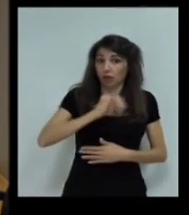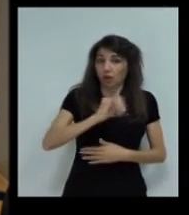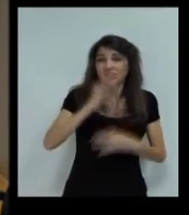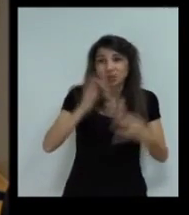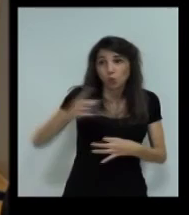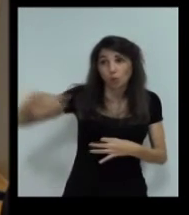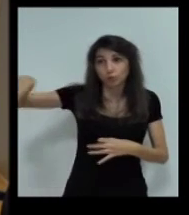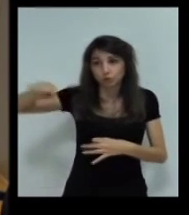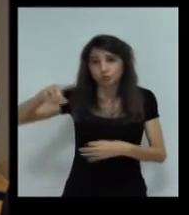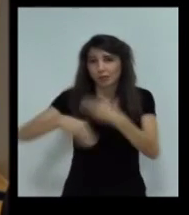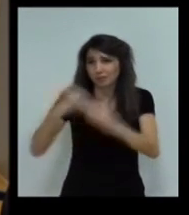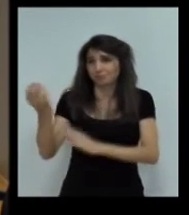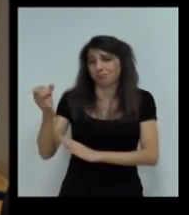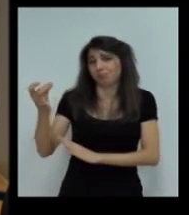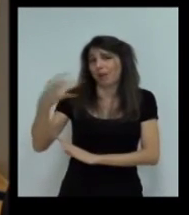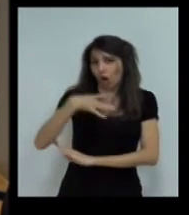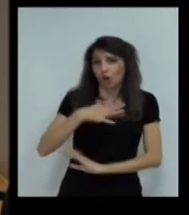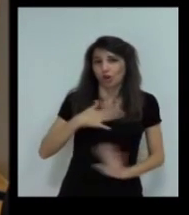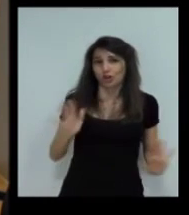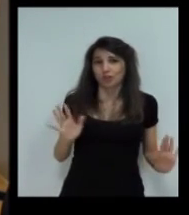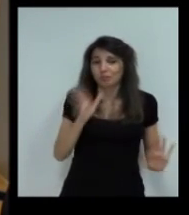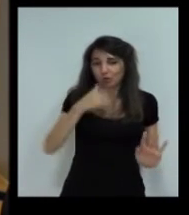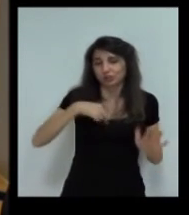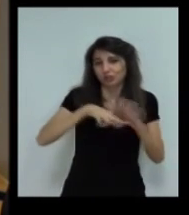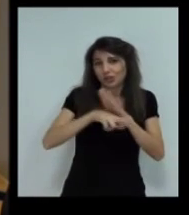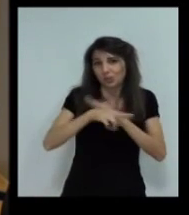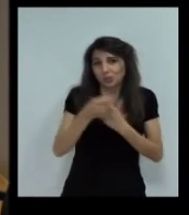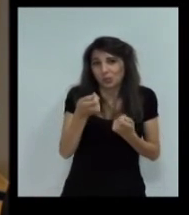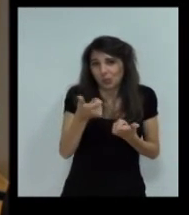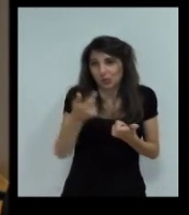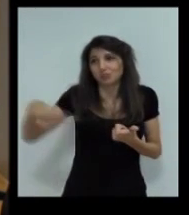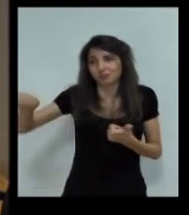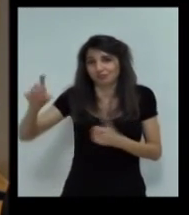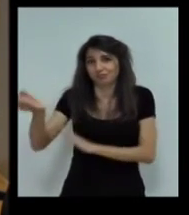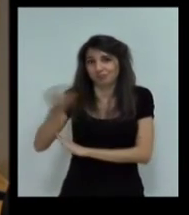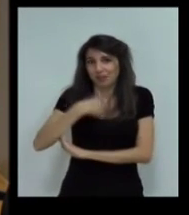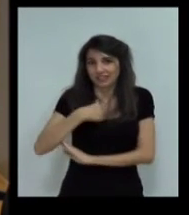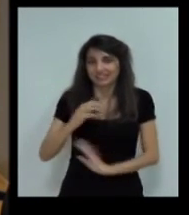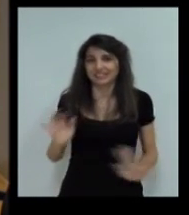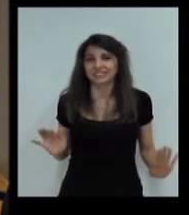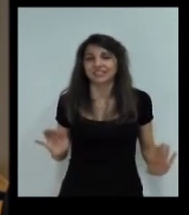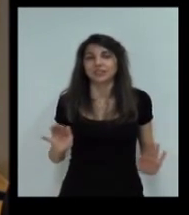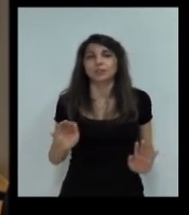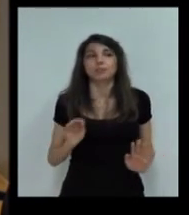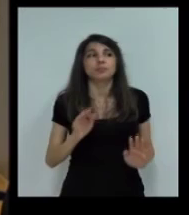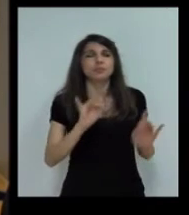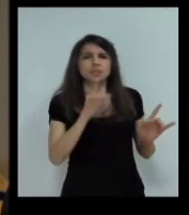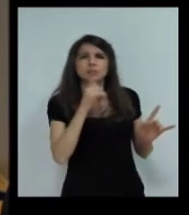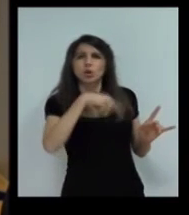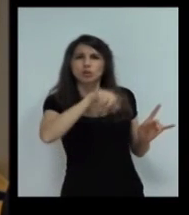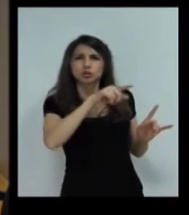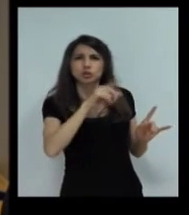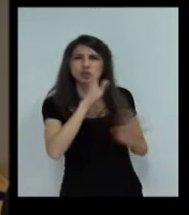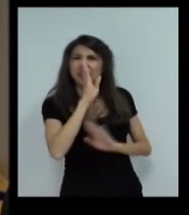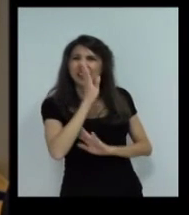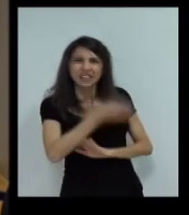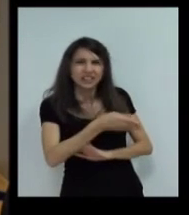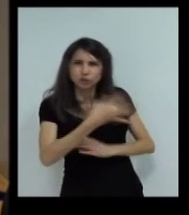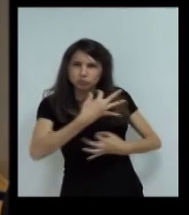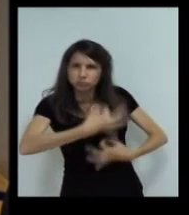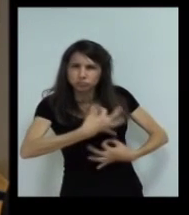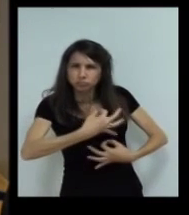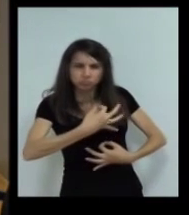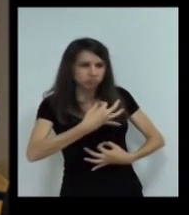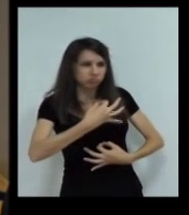mejor. Claro, pero vosotros hacéis, pero vosotros no estáis emitiendo en riguroso directo. Sí. Me explico, o